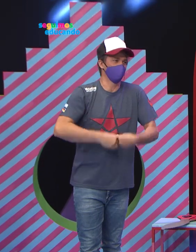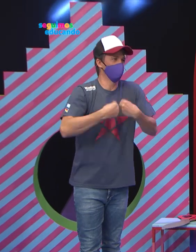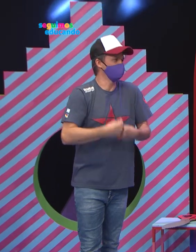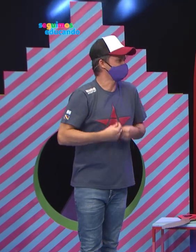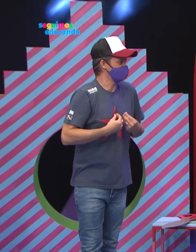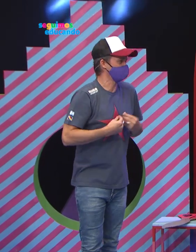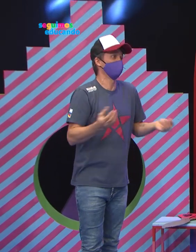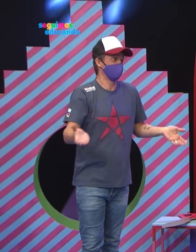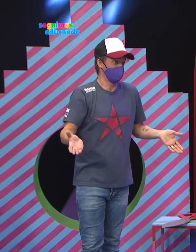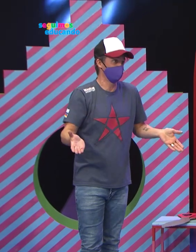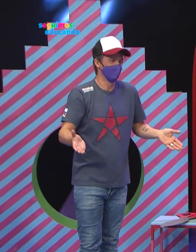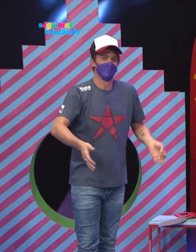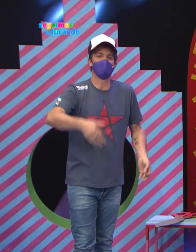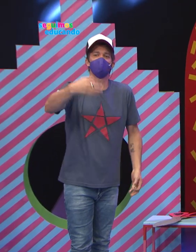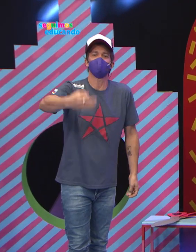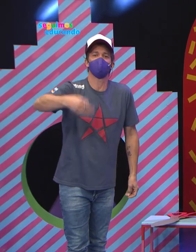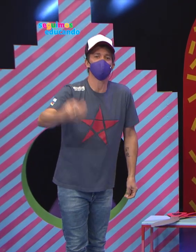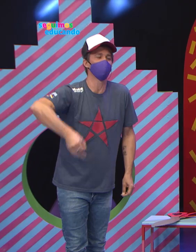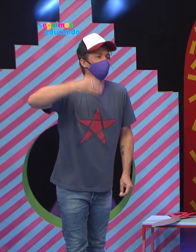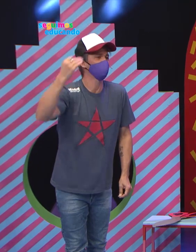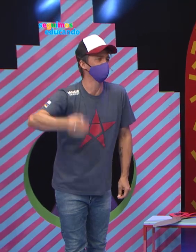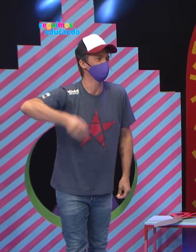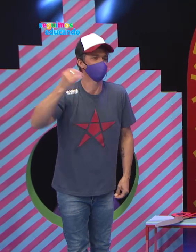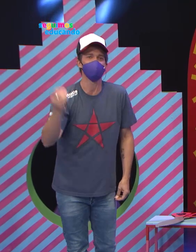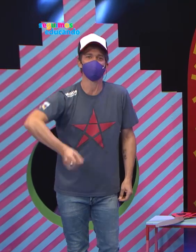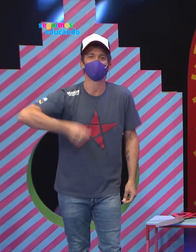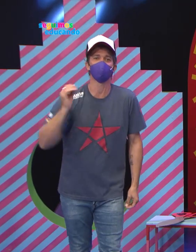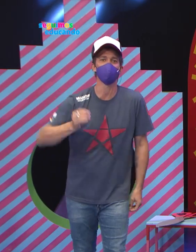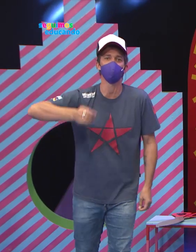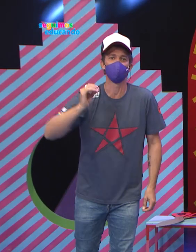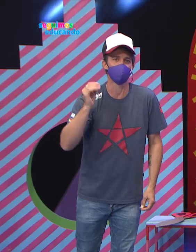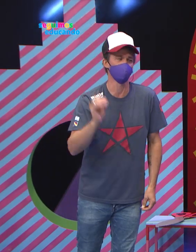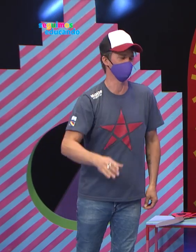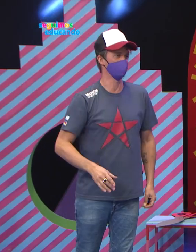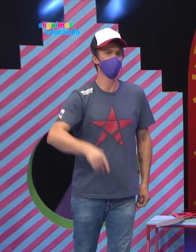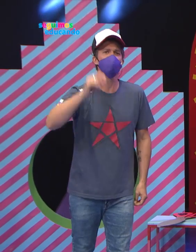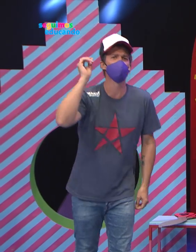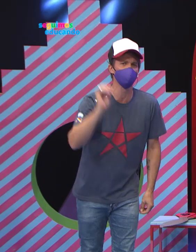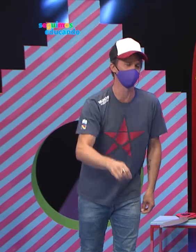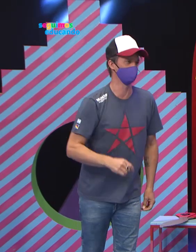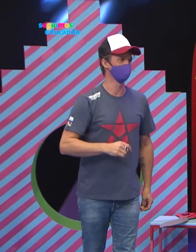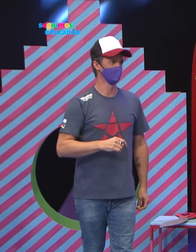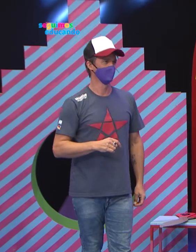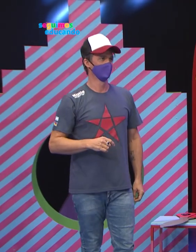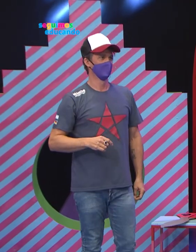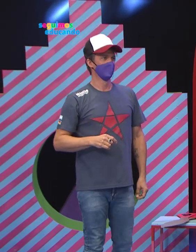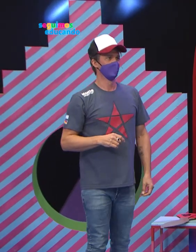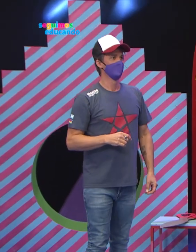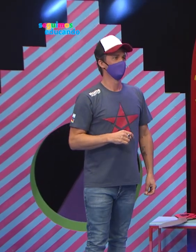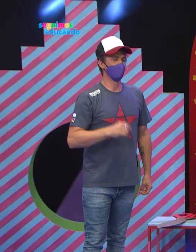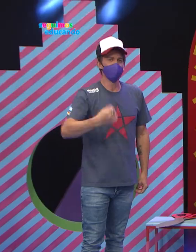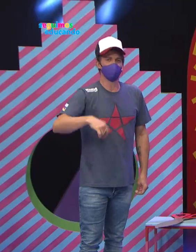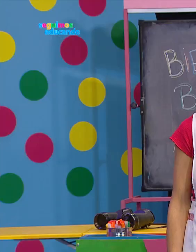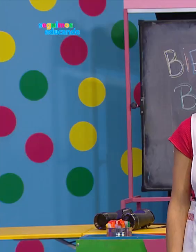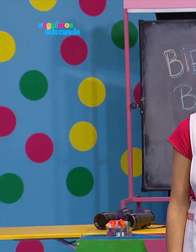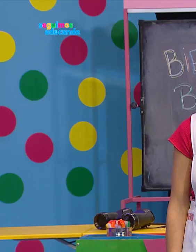cosa. Sí. Uno que yo pude salir y vi a todos los chicos y las chicas, a todos cuidándose. Muy un montón. Perfecto. Emoción, perfecto.